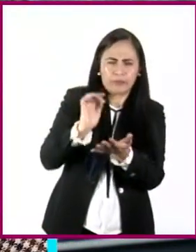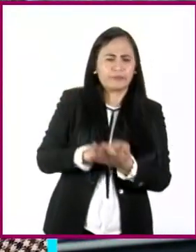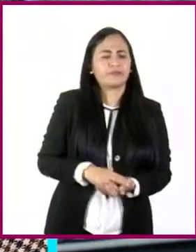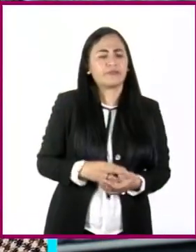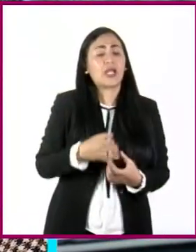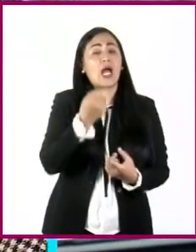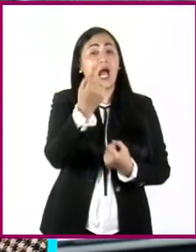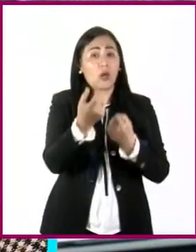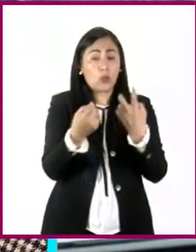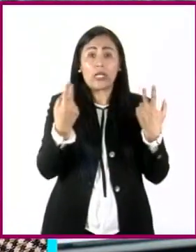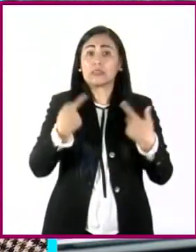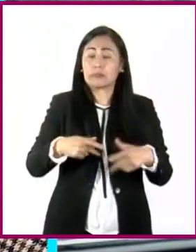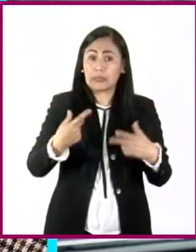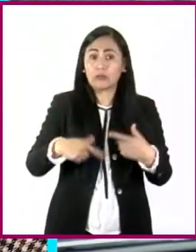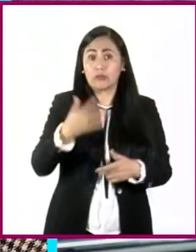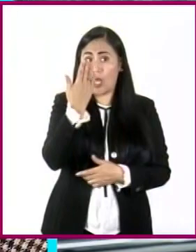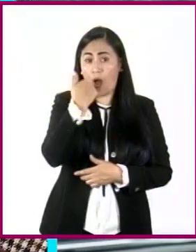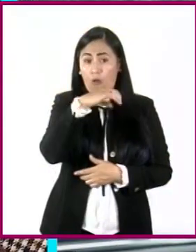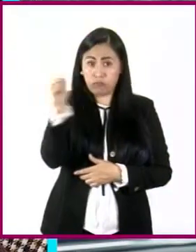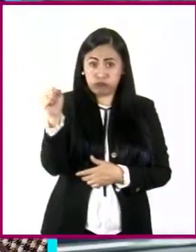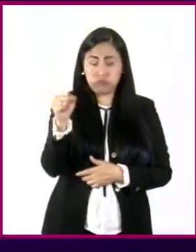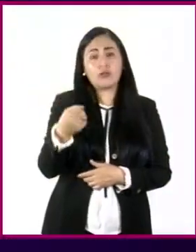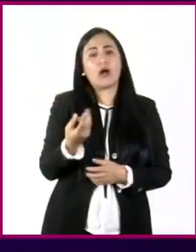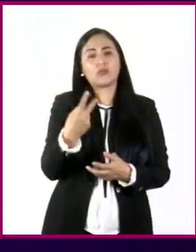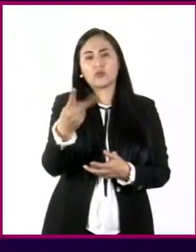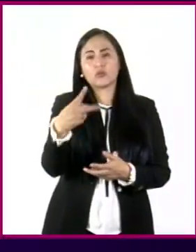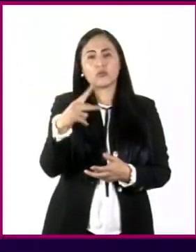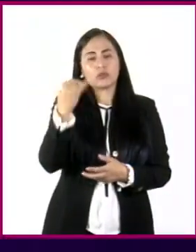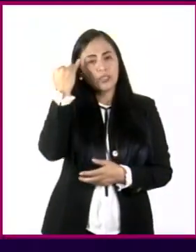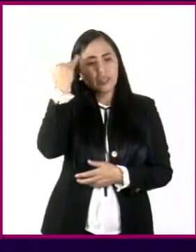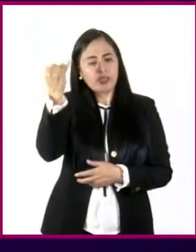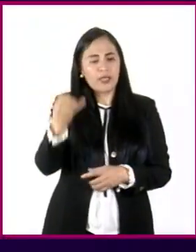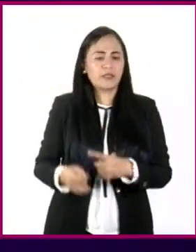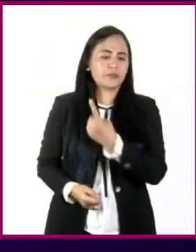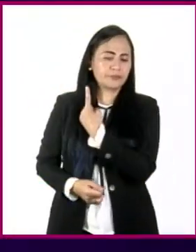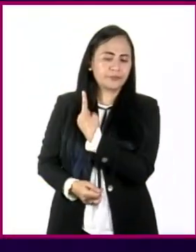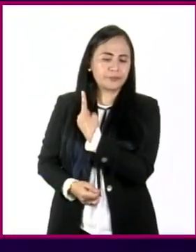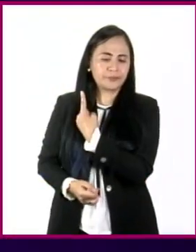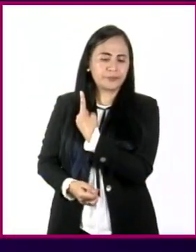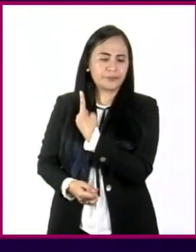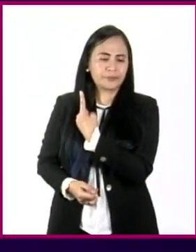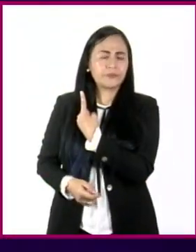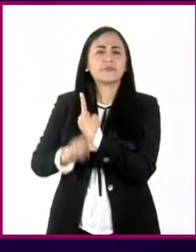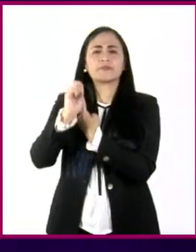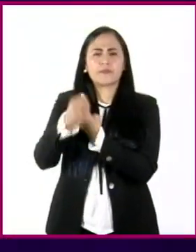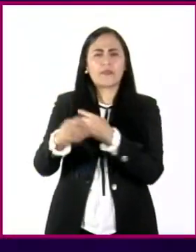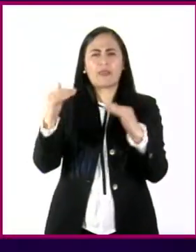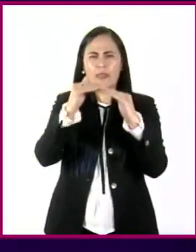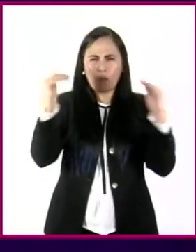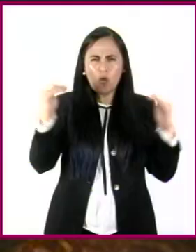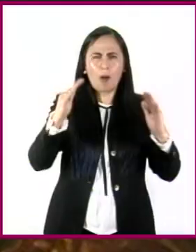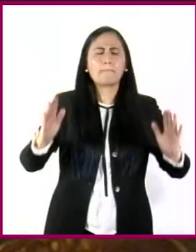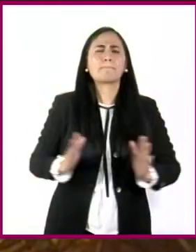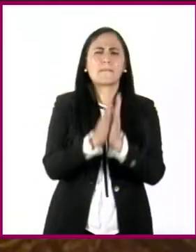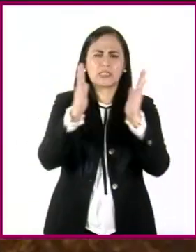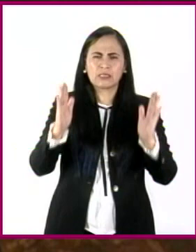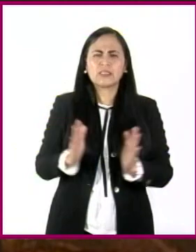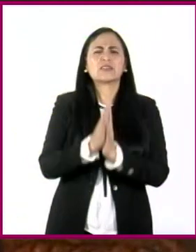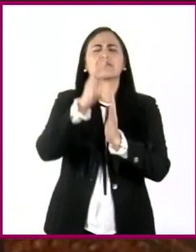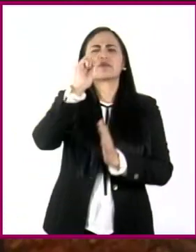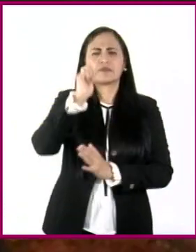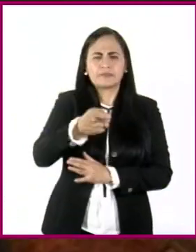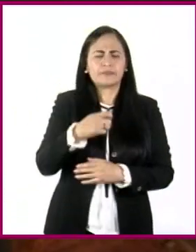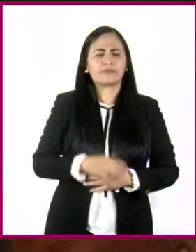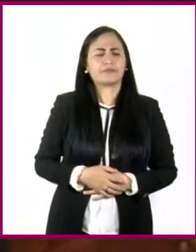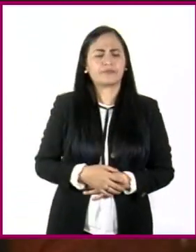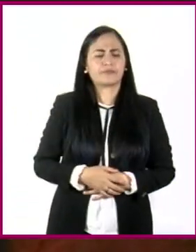mencionaremos algunos de ellos y sus aportaciones. Juan Jacobo Rousseau aportó a la democracia participativa el concepto